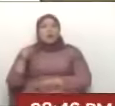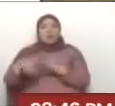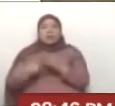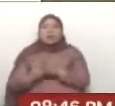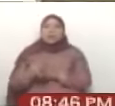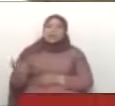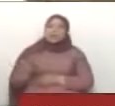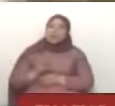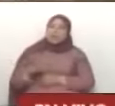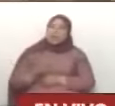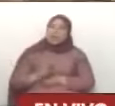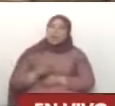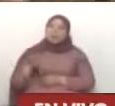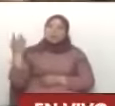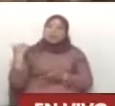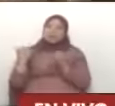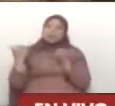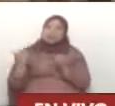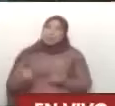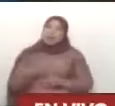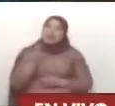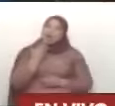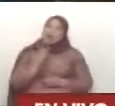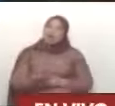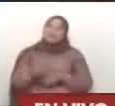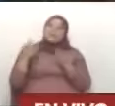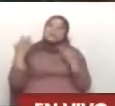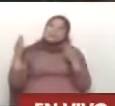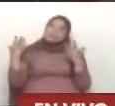La cuarta generación.